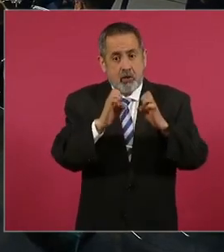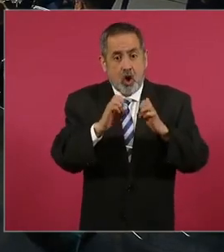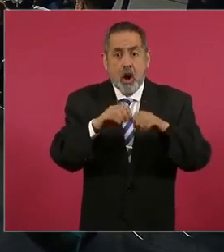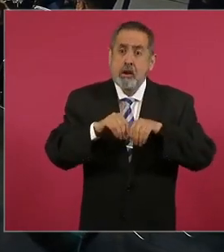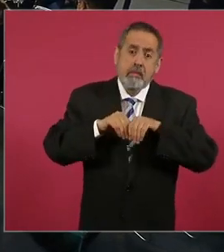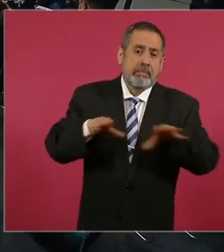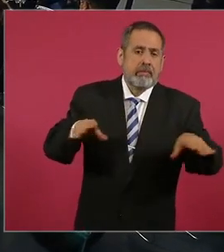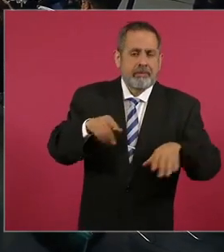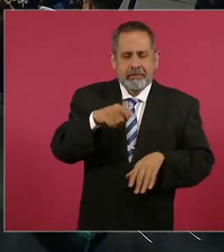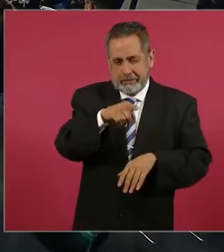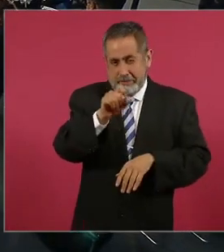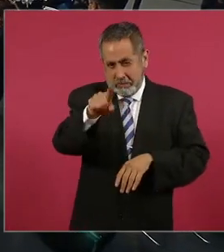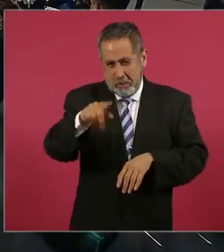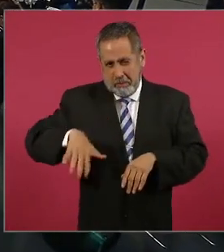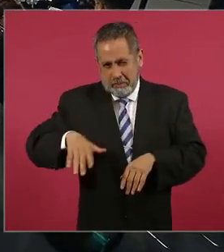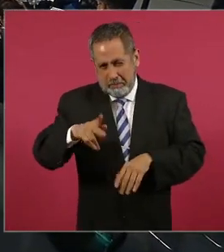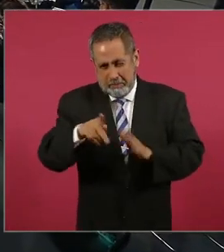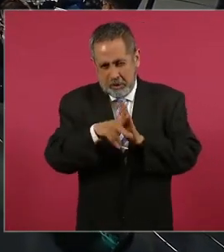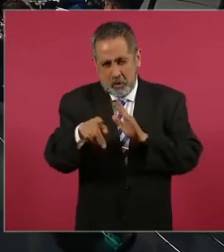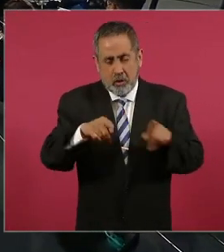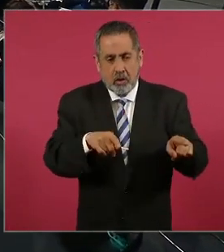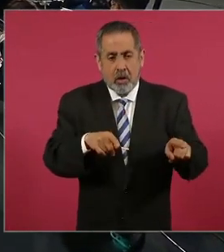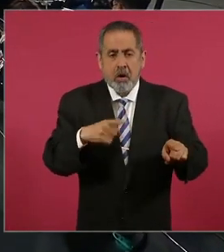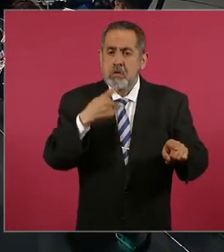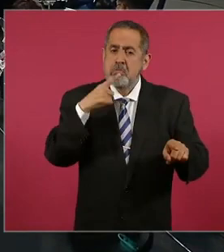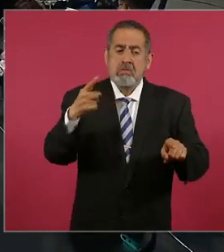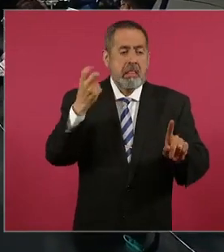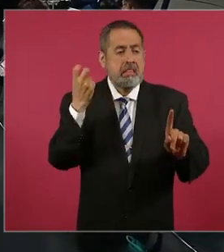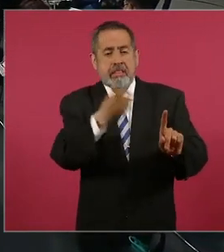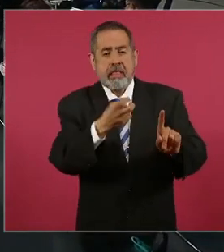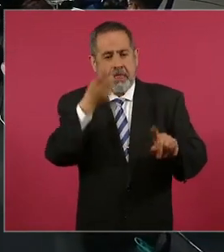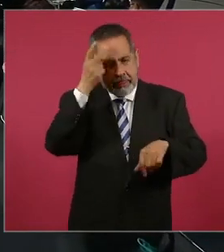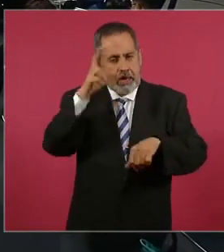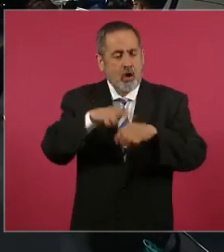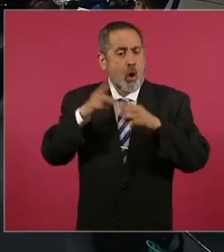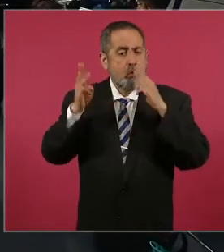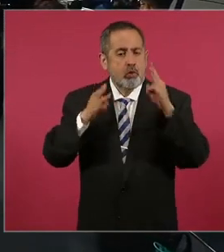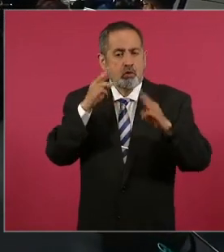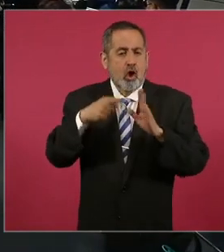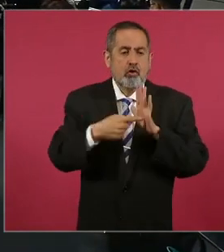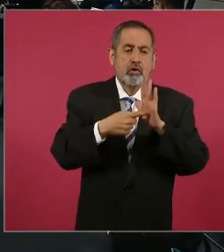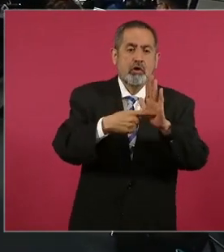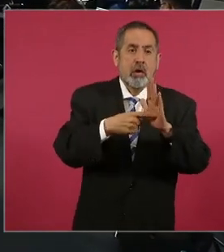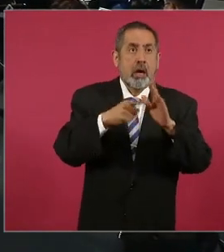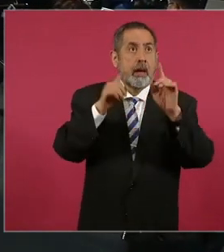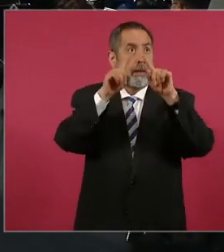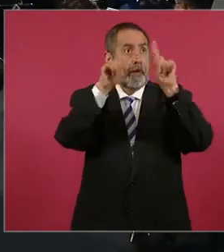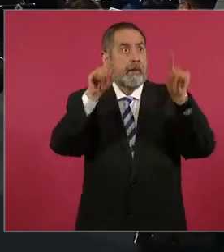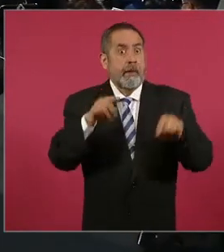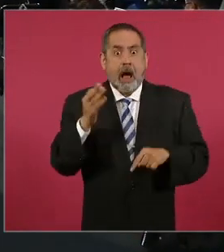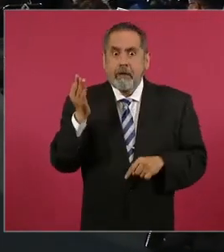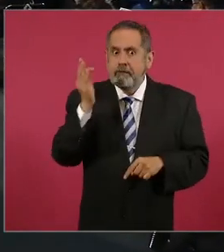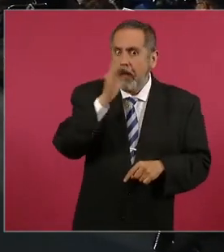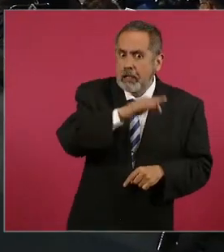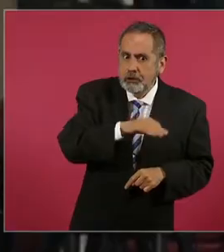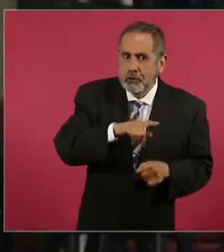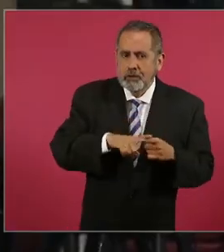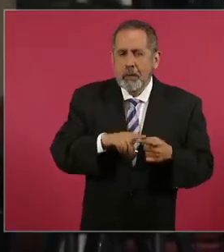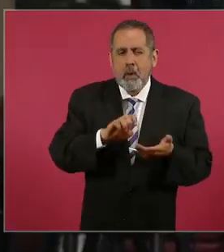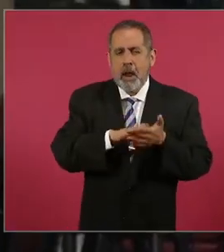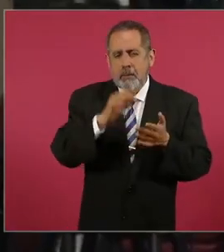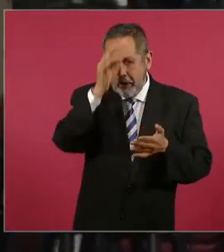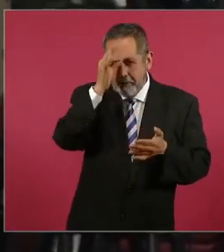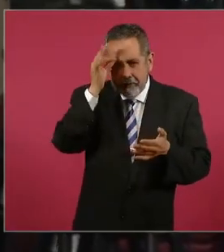en Excelsior, justamente porque se acusó a la directora de museos de exhibir obras falsas de pintores como Frida